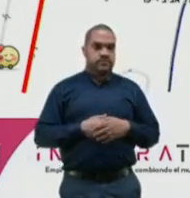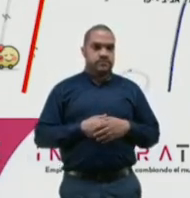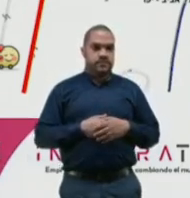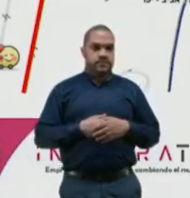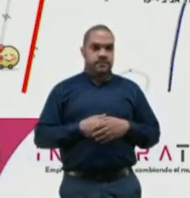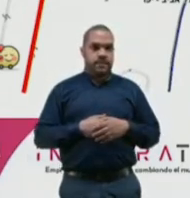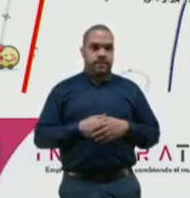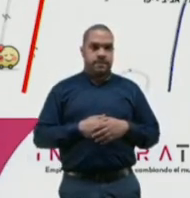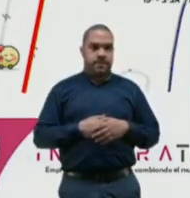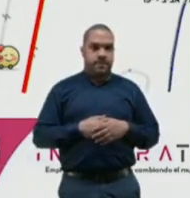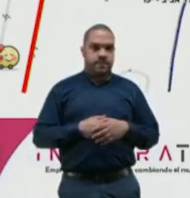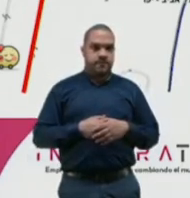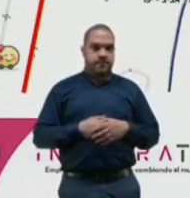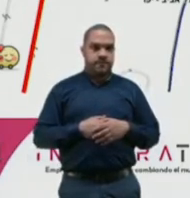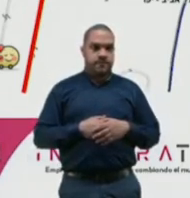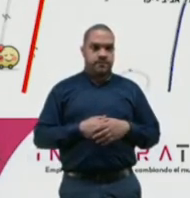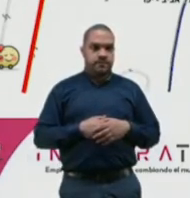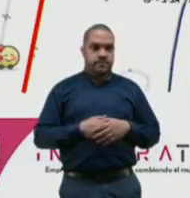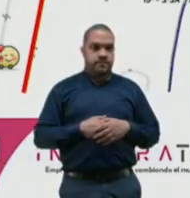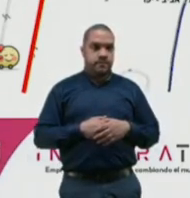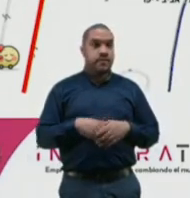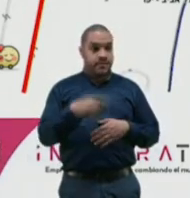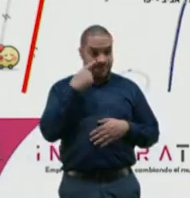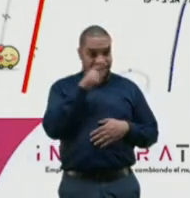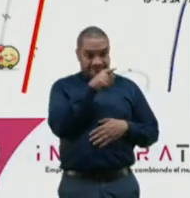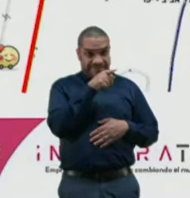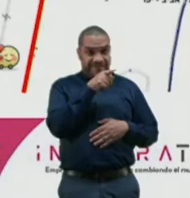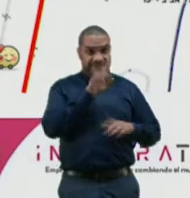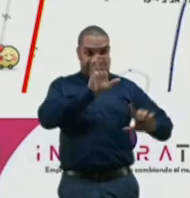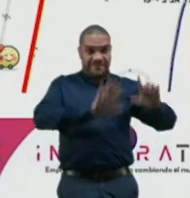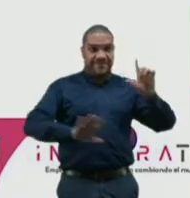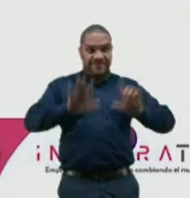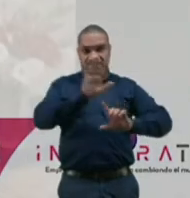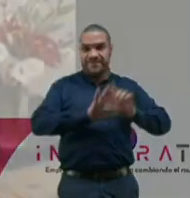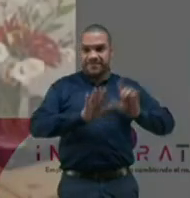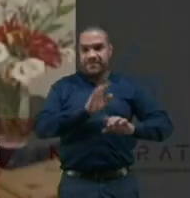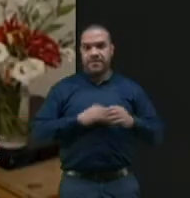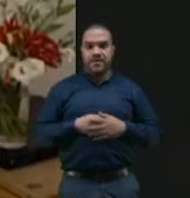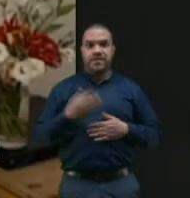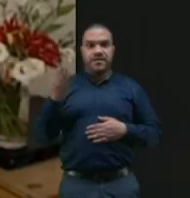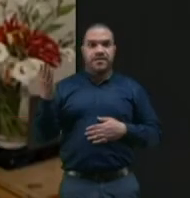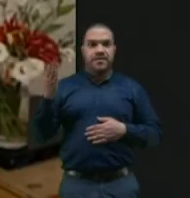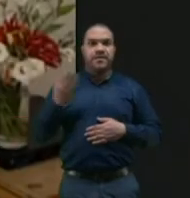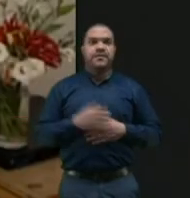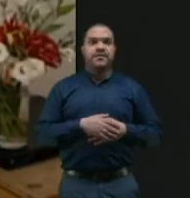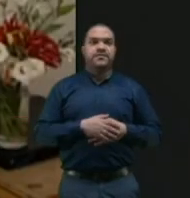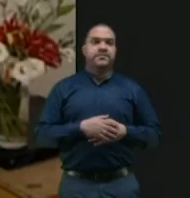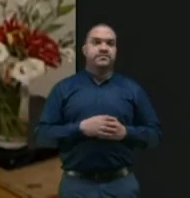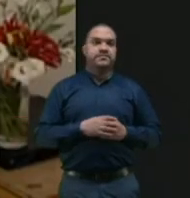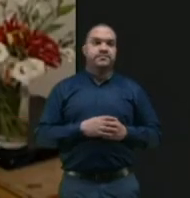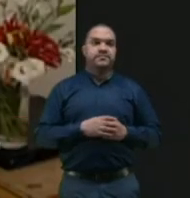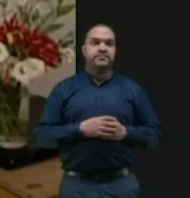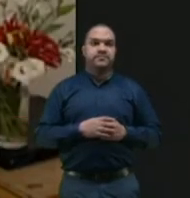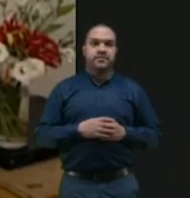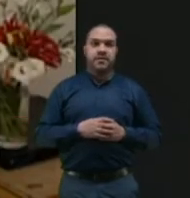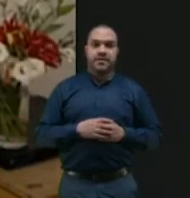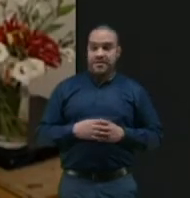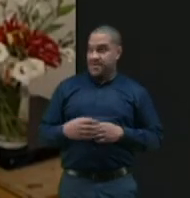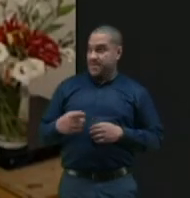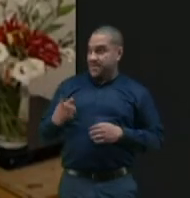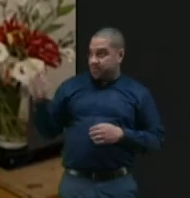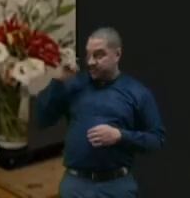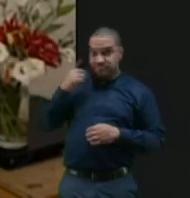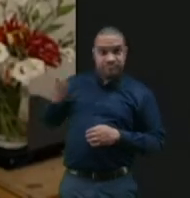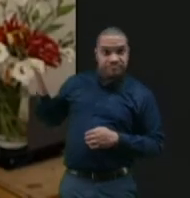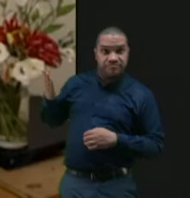Lo que estamos viendo en este video es cómo el mapa se